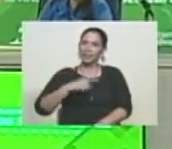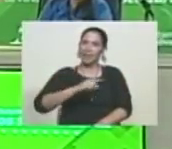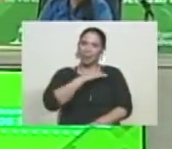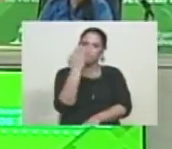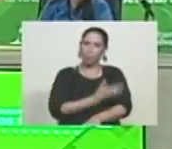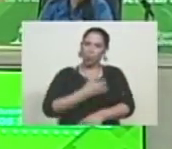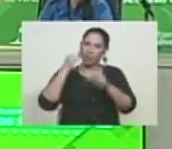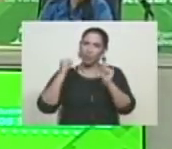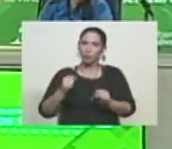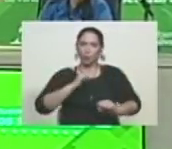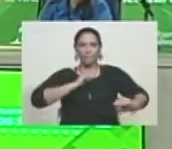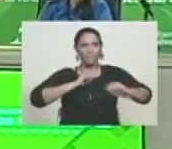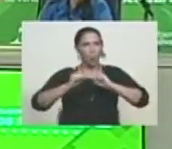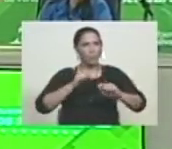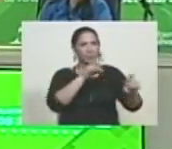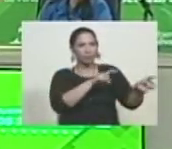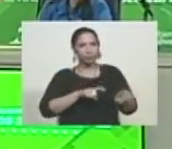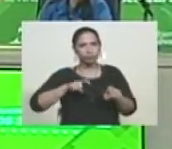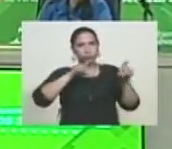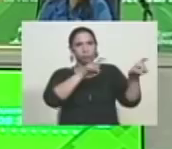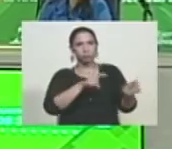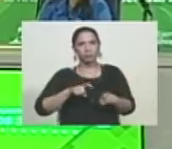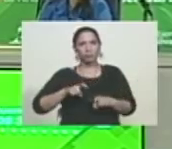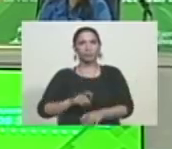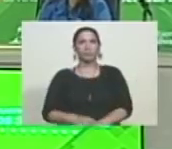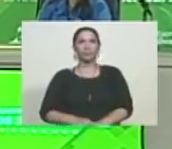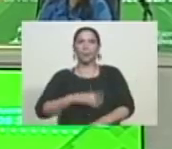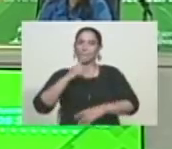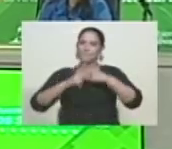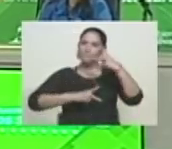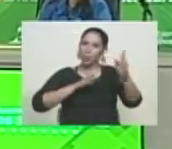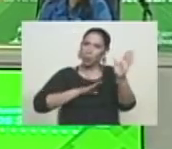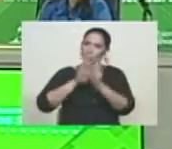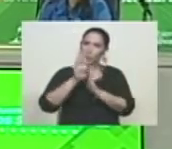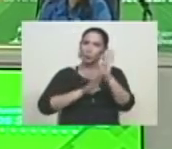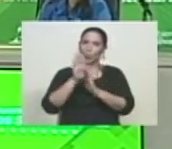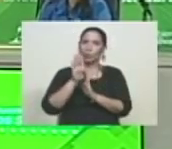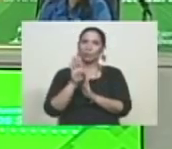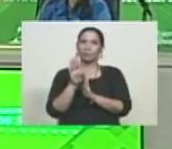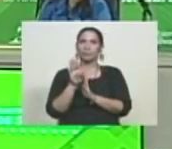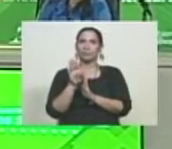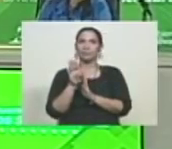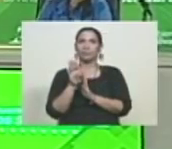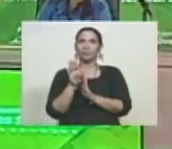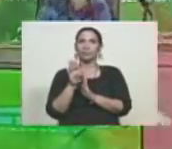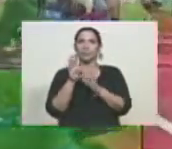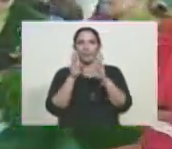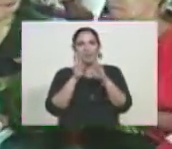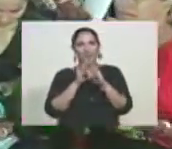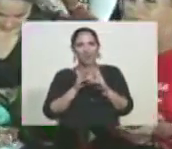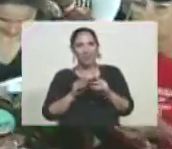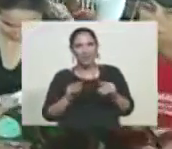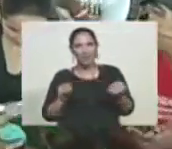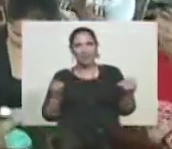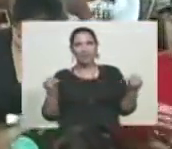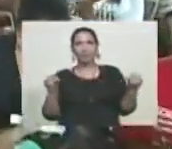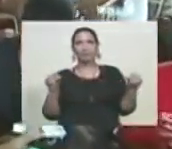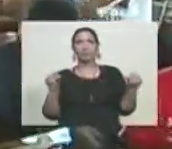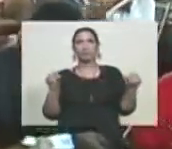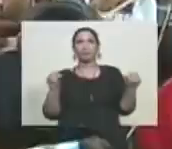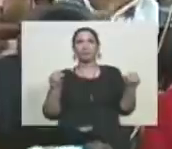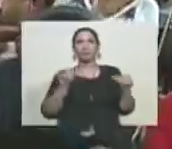poderoso movimiento campesino, productor de la tierra,